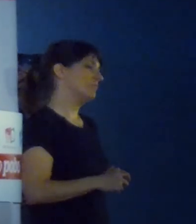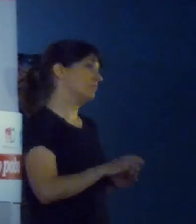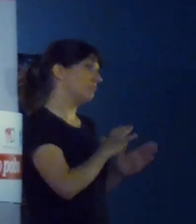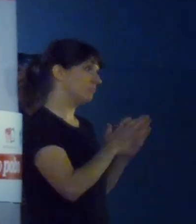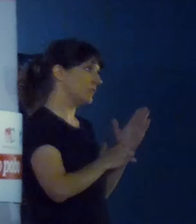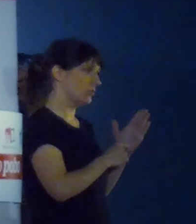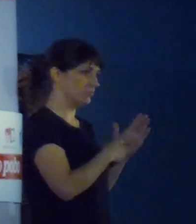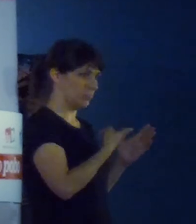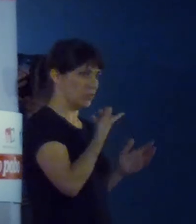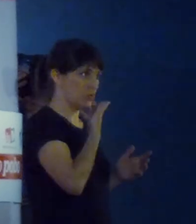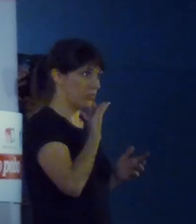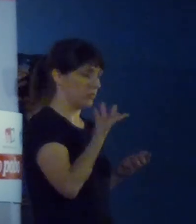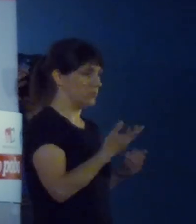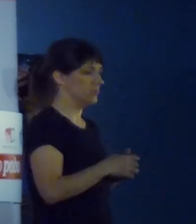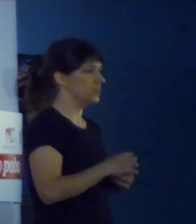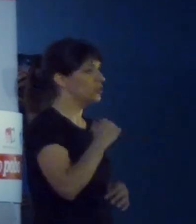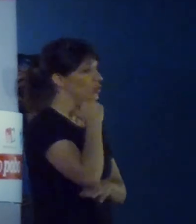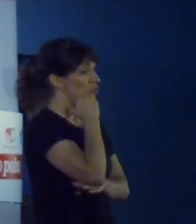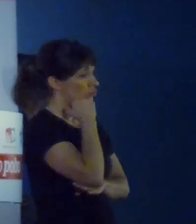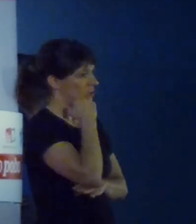naturalmente, xa sabedes de Rosalía,